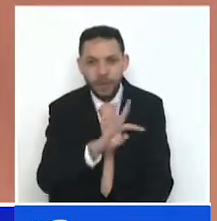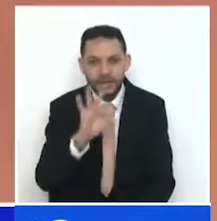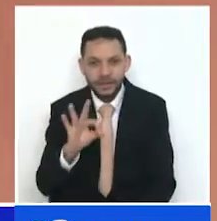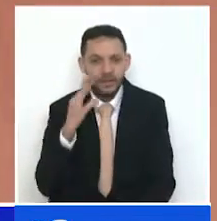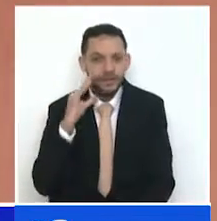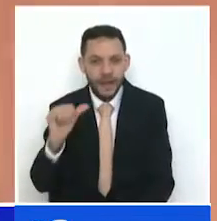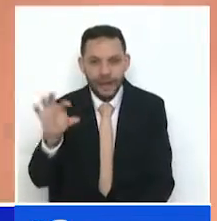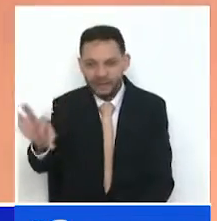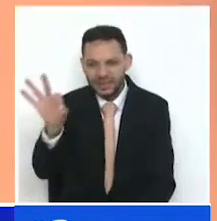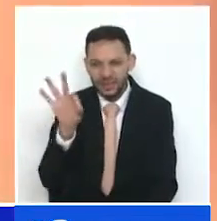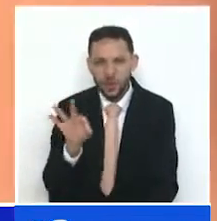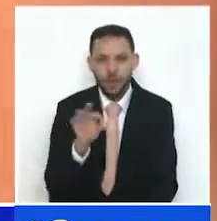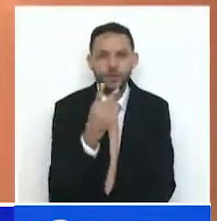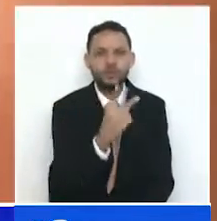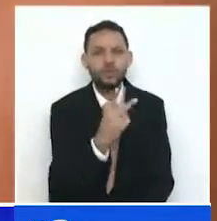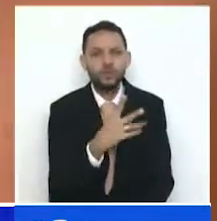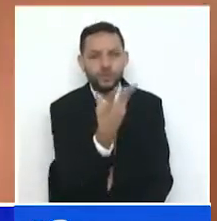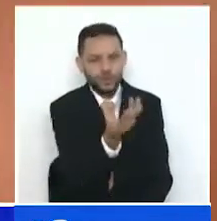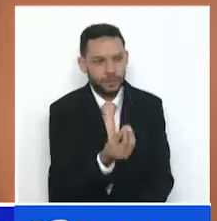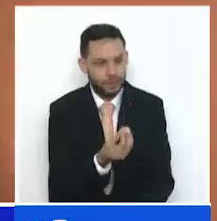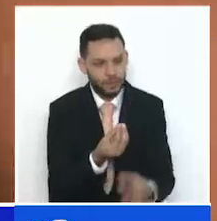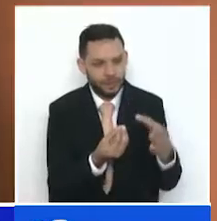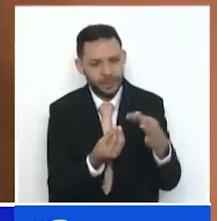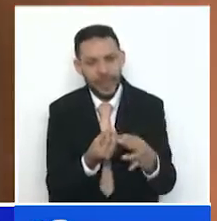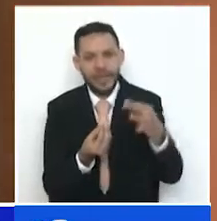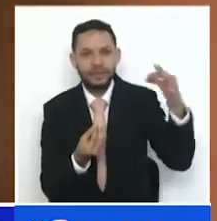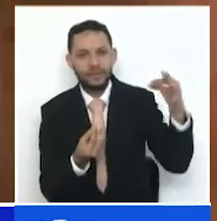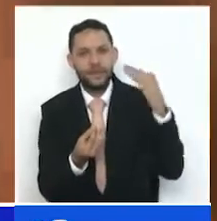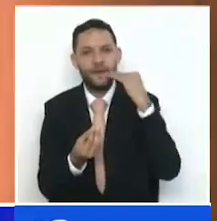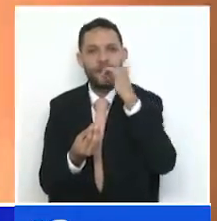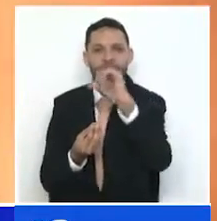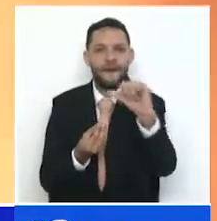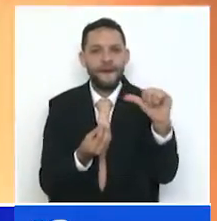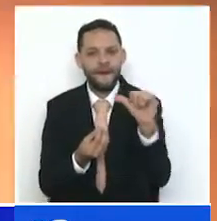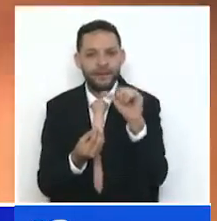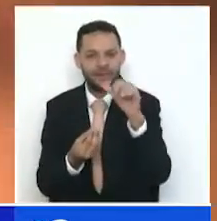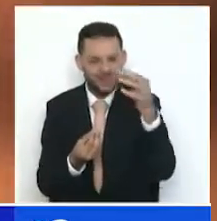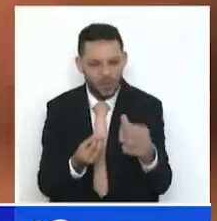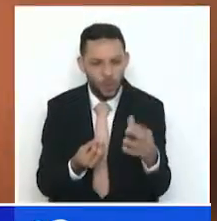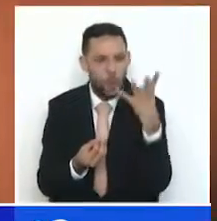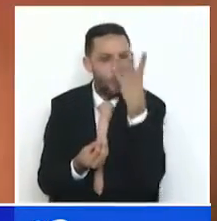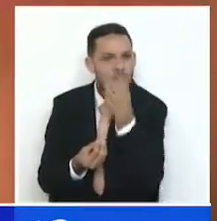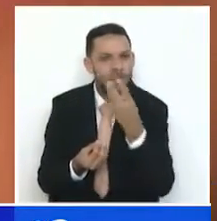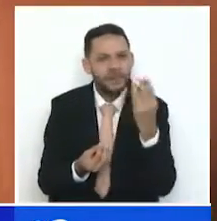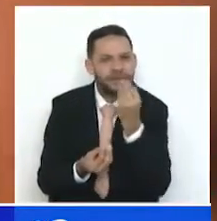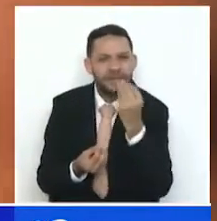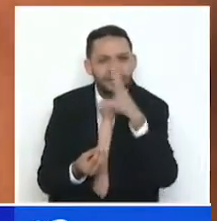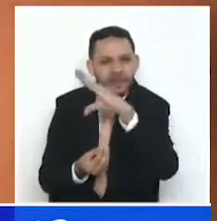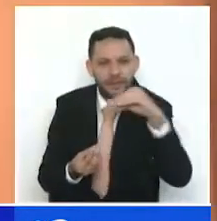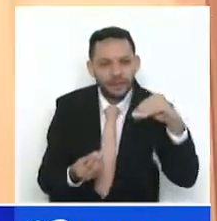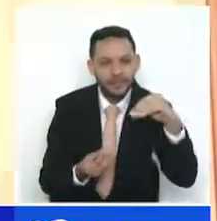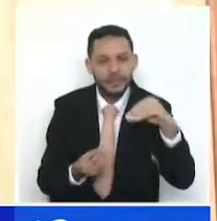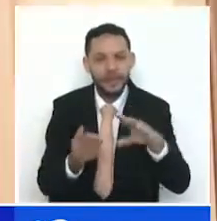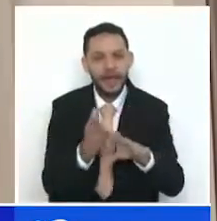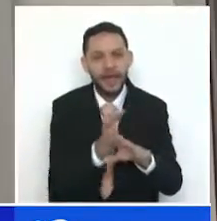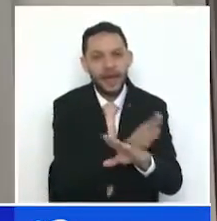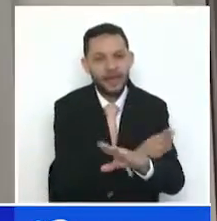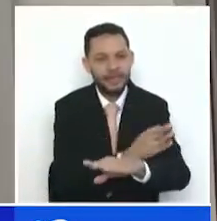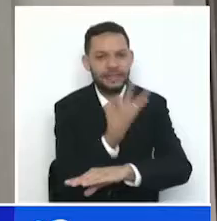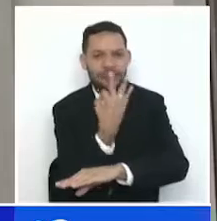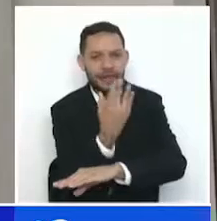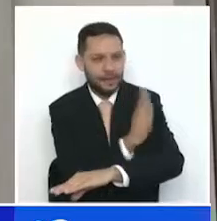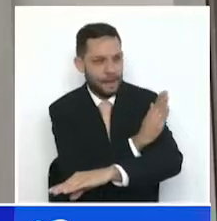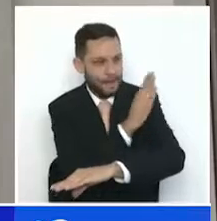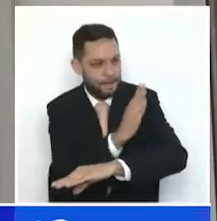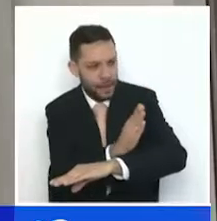El proceso de selección para elegir las 12 candidatas oficiales de Belleza Quindío pasó por 3 filtros. El primero fue